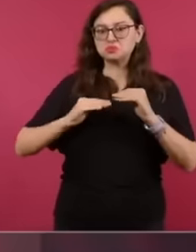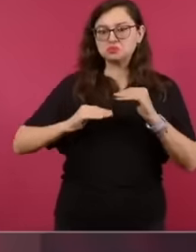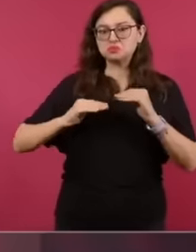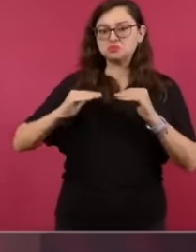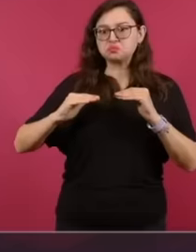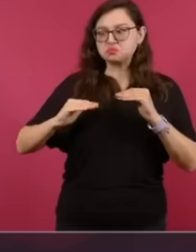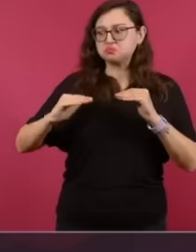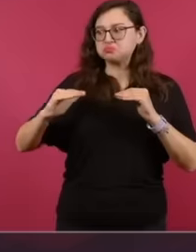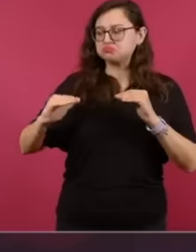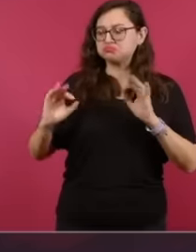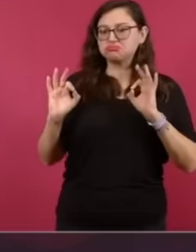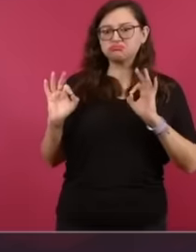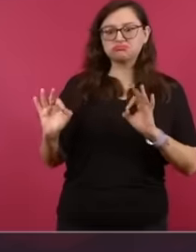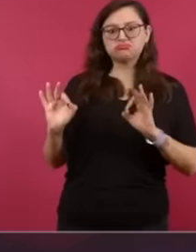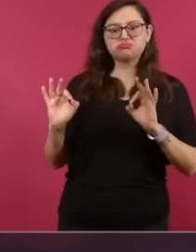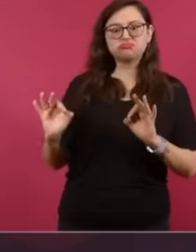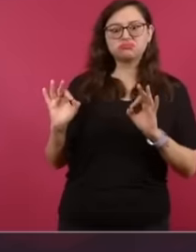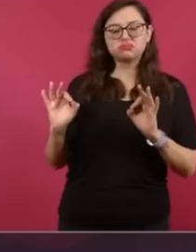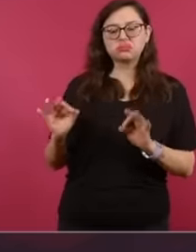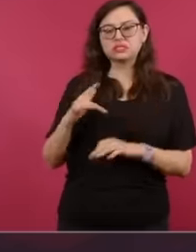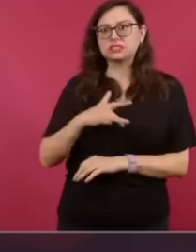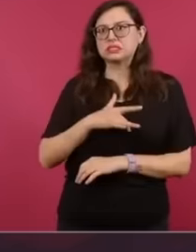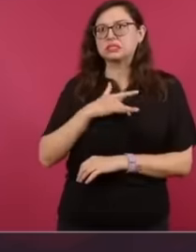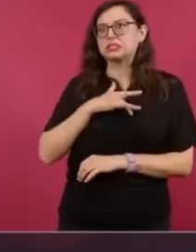devaluaciones, descartan